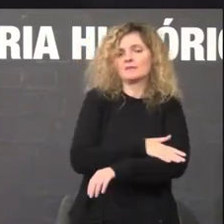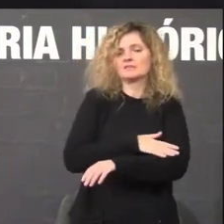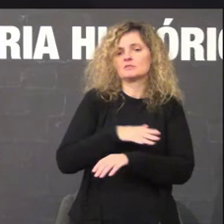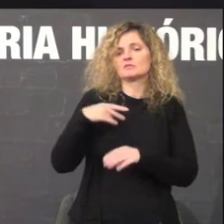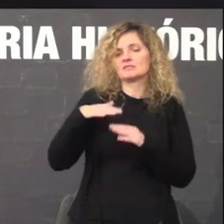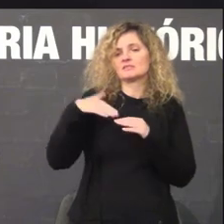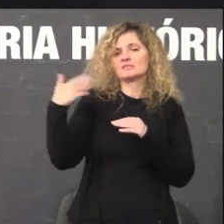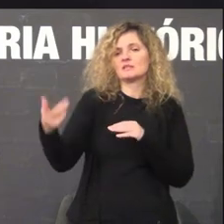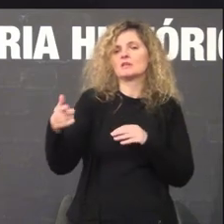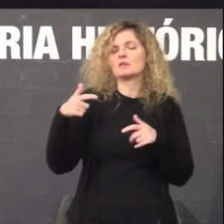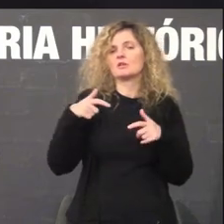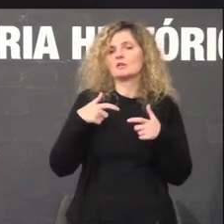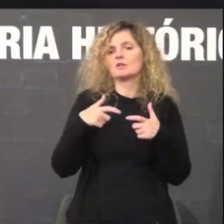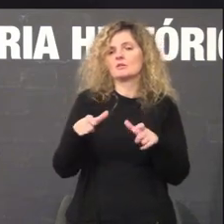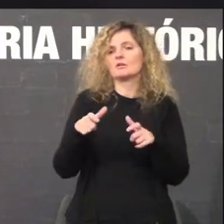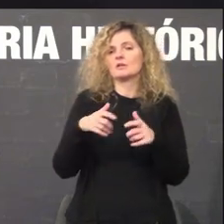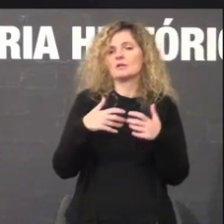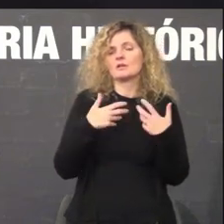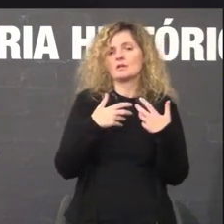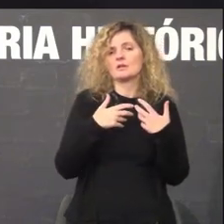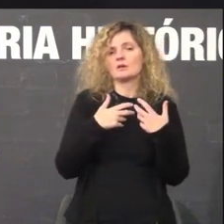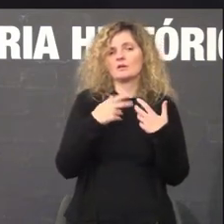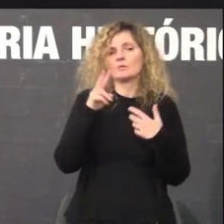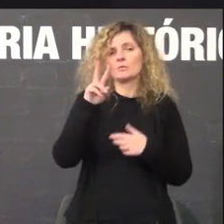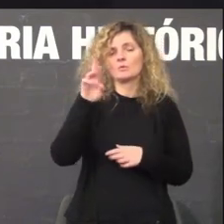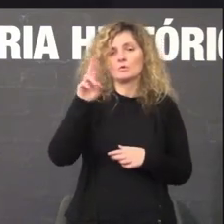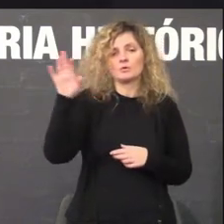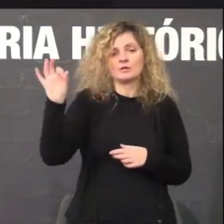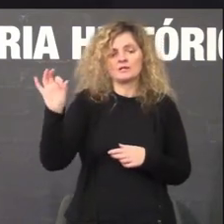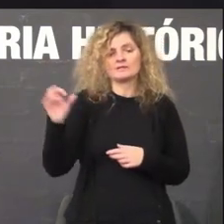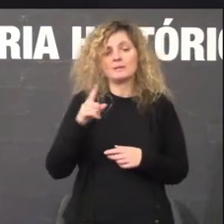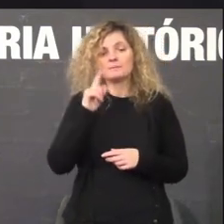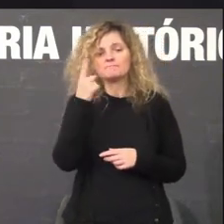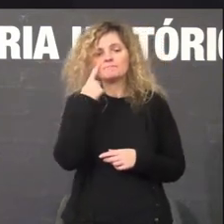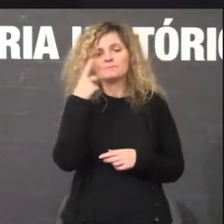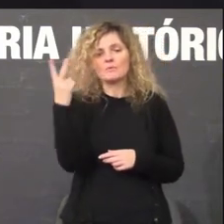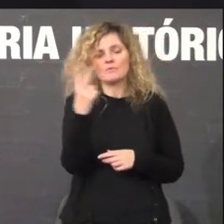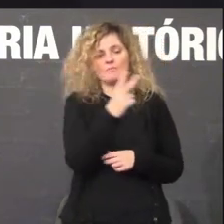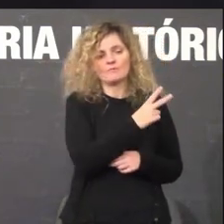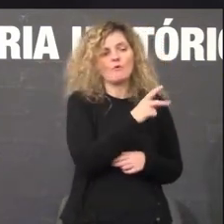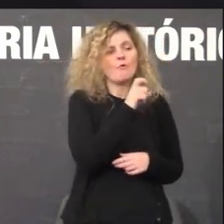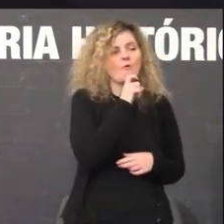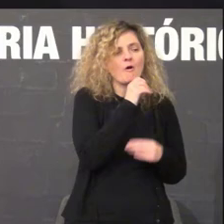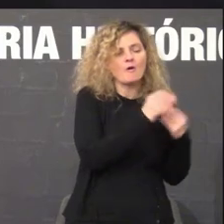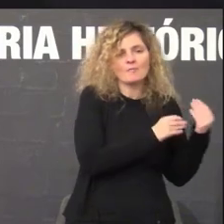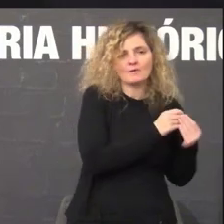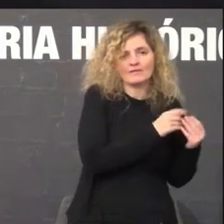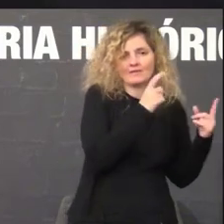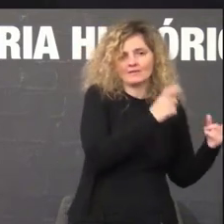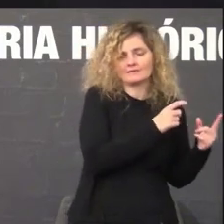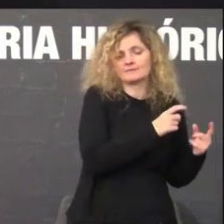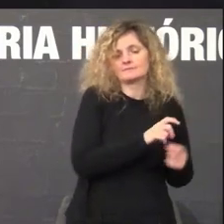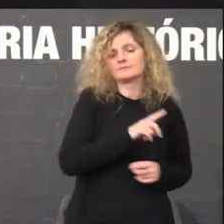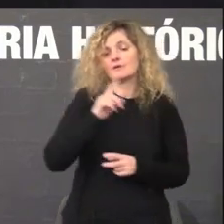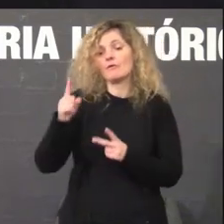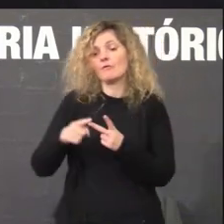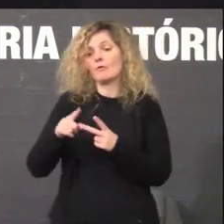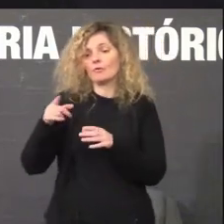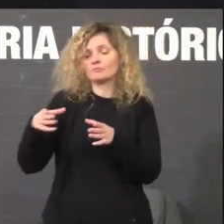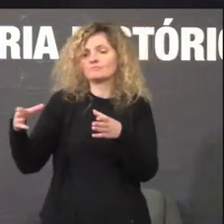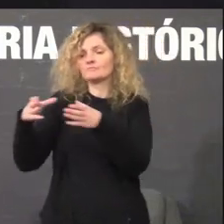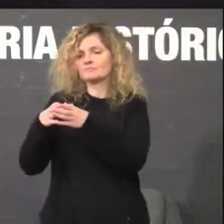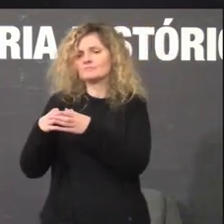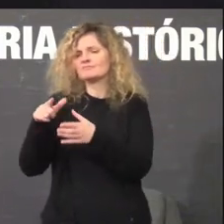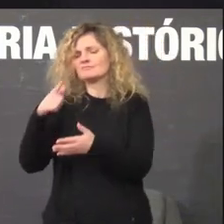Exteriores de la Unión Soviética, y pillan a dos que están viendo cómo hacerlo. Y luego hay otra